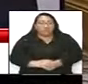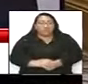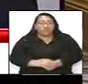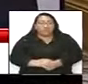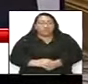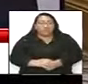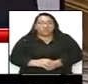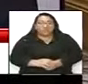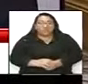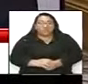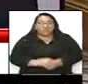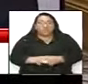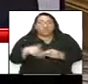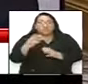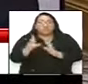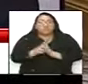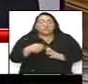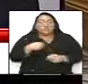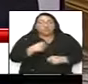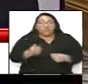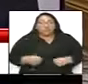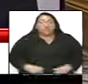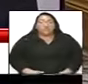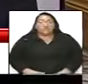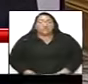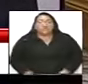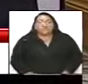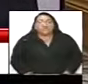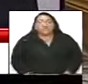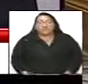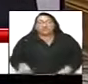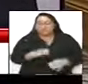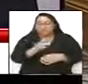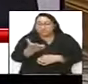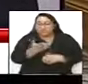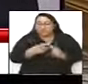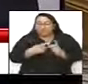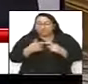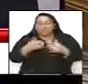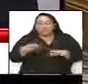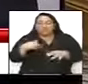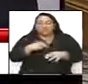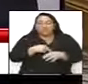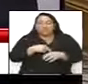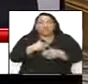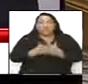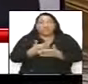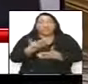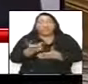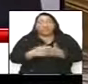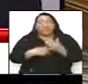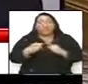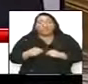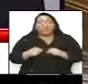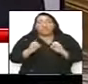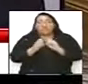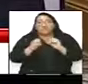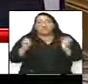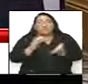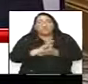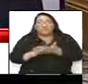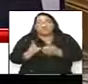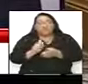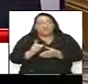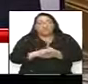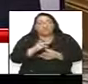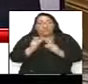partidos políticos después de la ley que nosotros dimos, nos las hagan llegar. Por lo pronto ya nosotros hemos propuesto de que cero dádivas, o